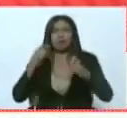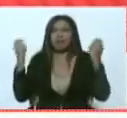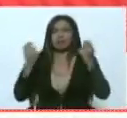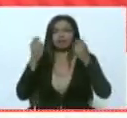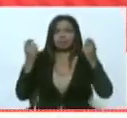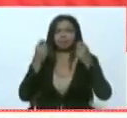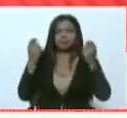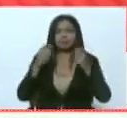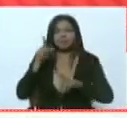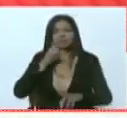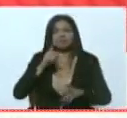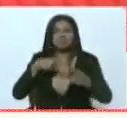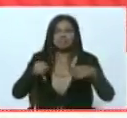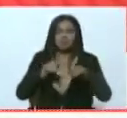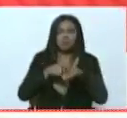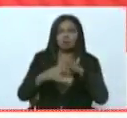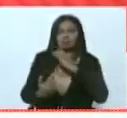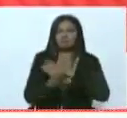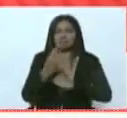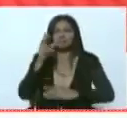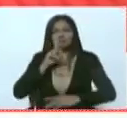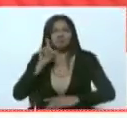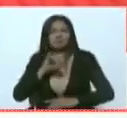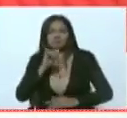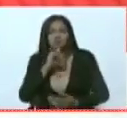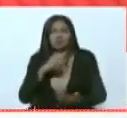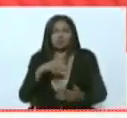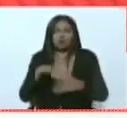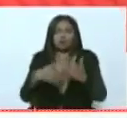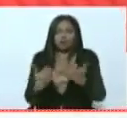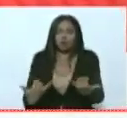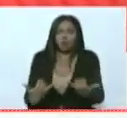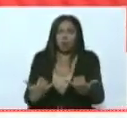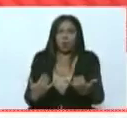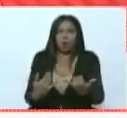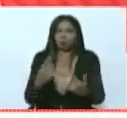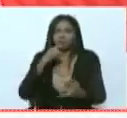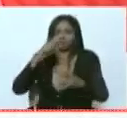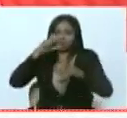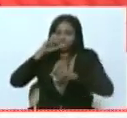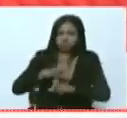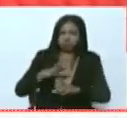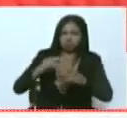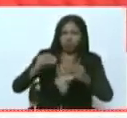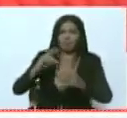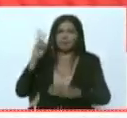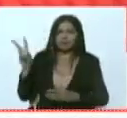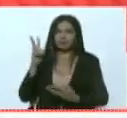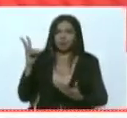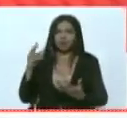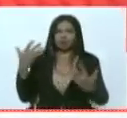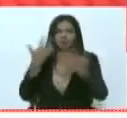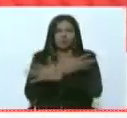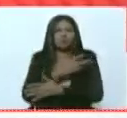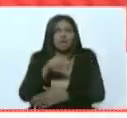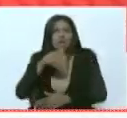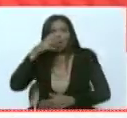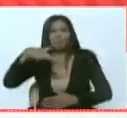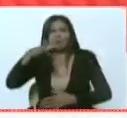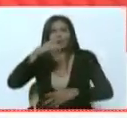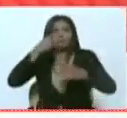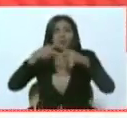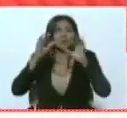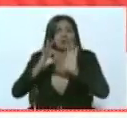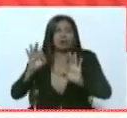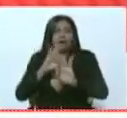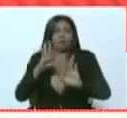de mentira, de falsas noticias, de fake news, para desmoralizar y confundir al pueblo. Pero nada de